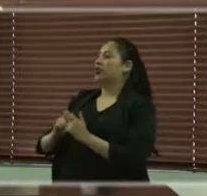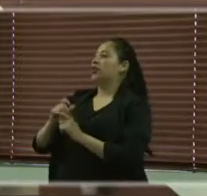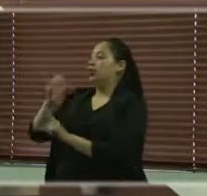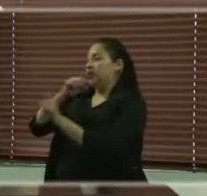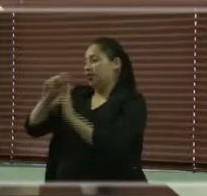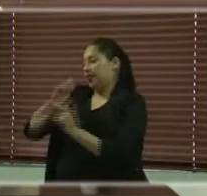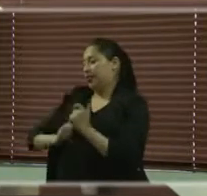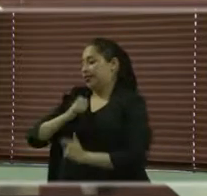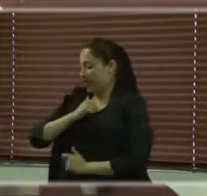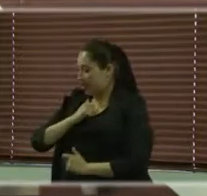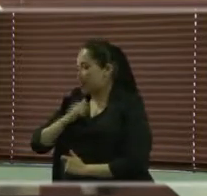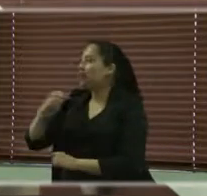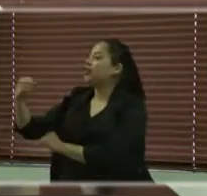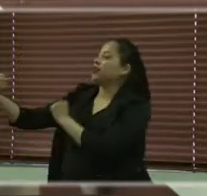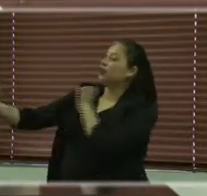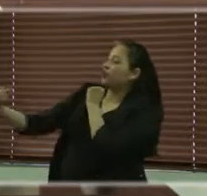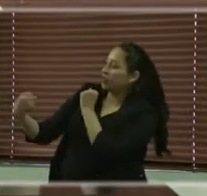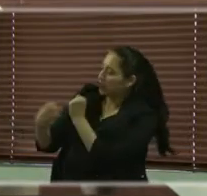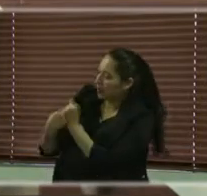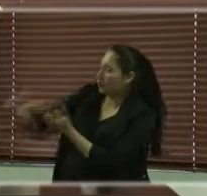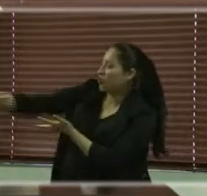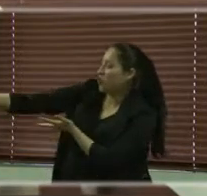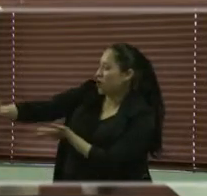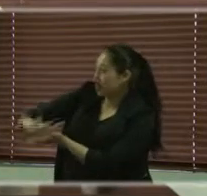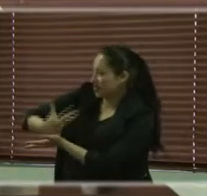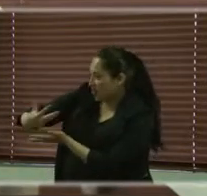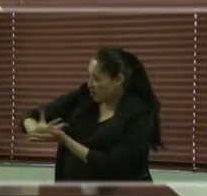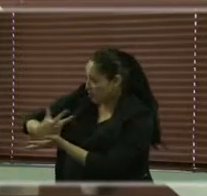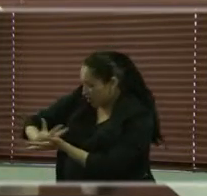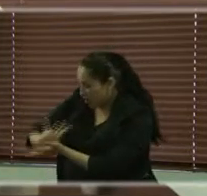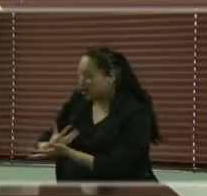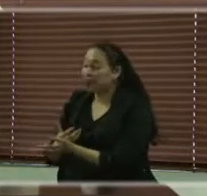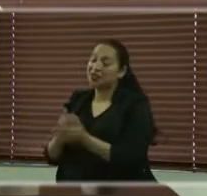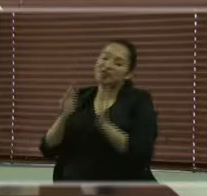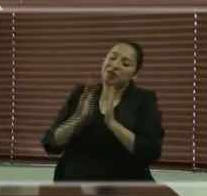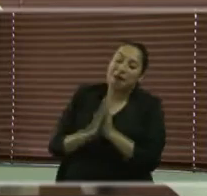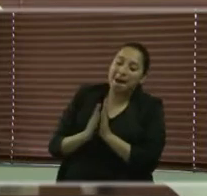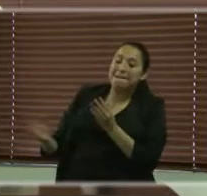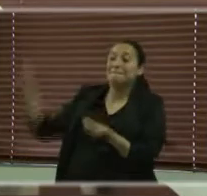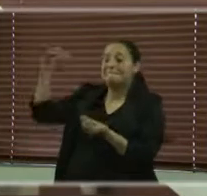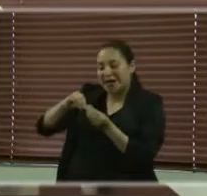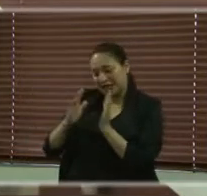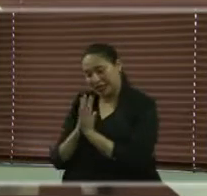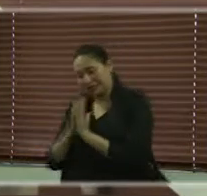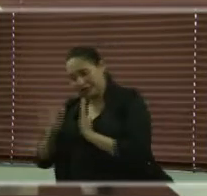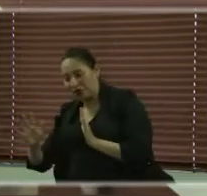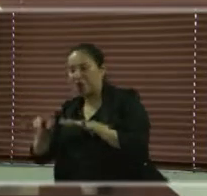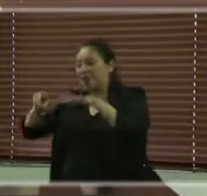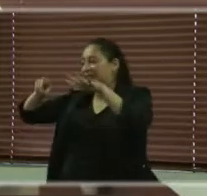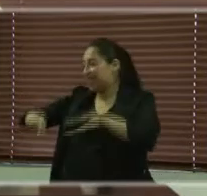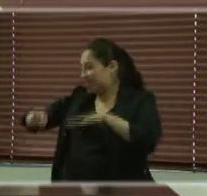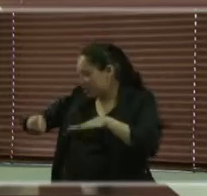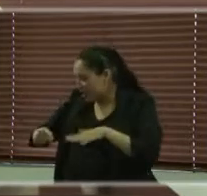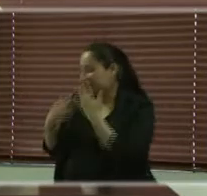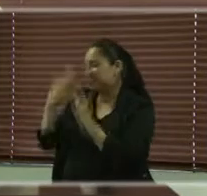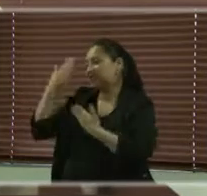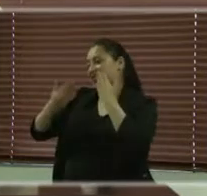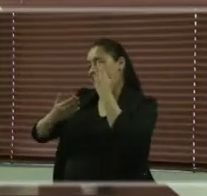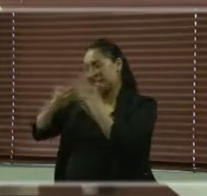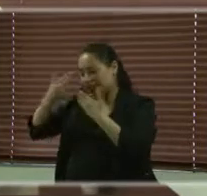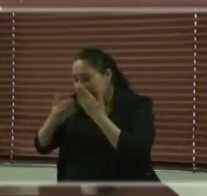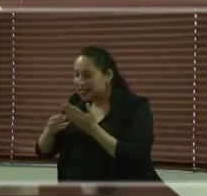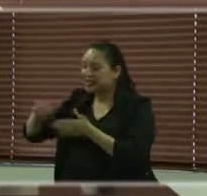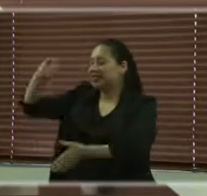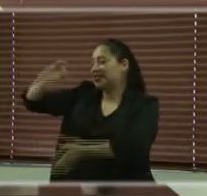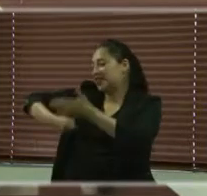contribuya entonces va a haber otro periodo aproximado de seis meses Quizá para que eso suceda Y nuevamente Entonces